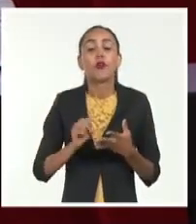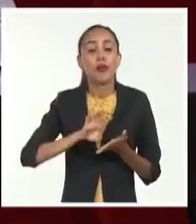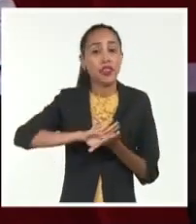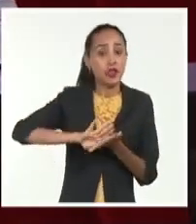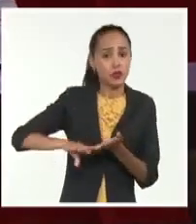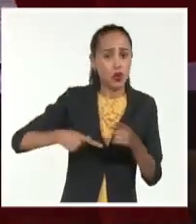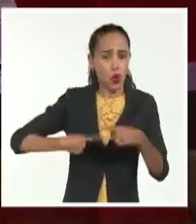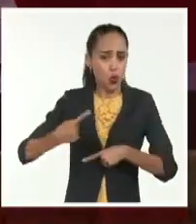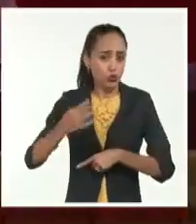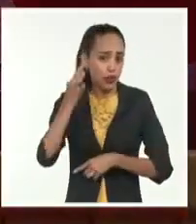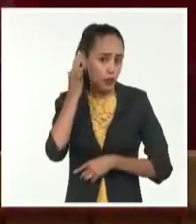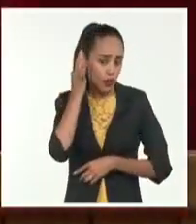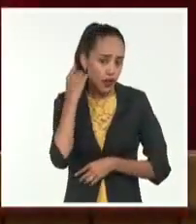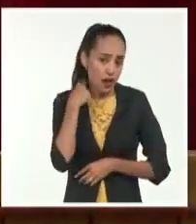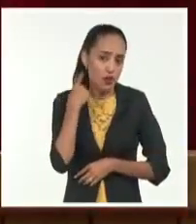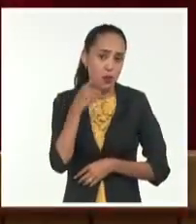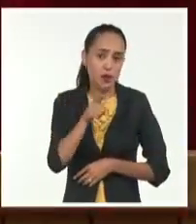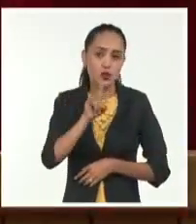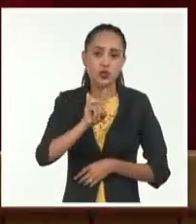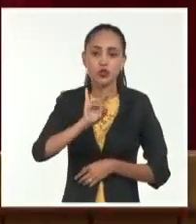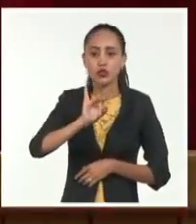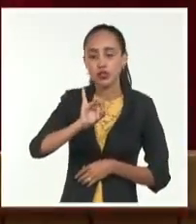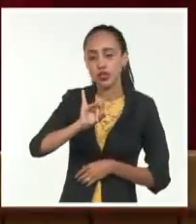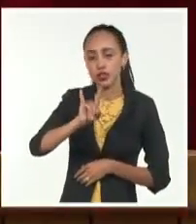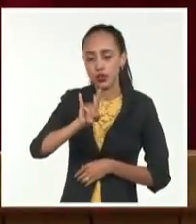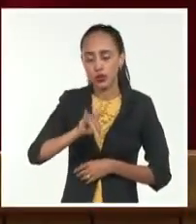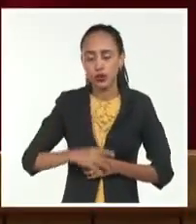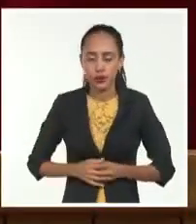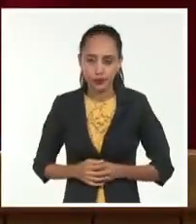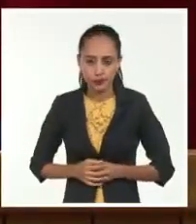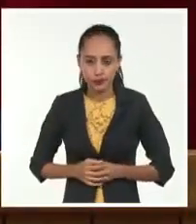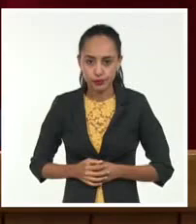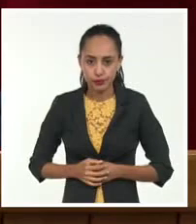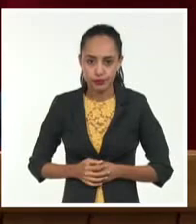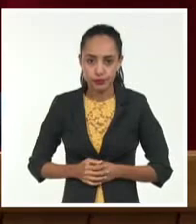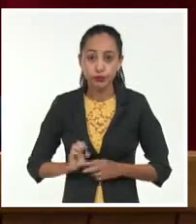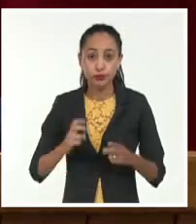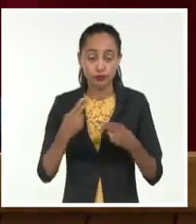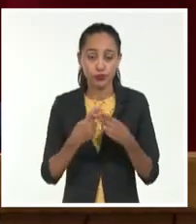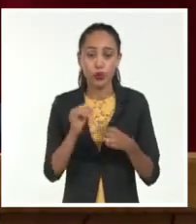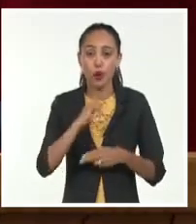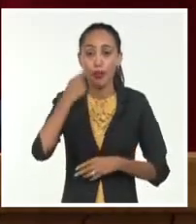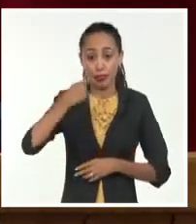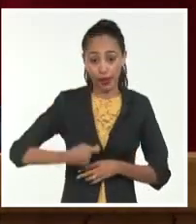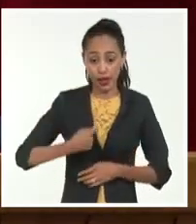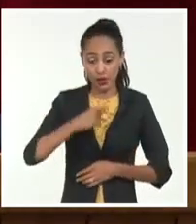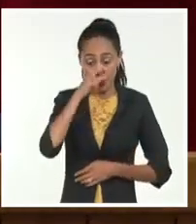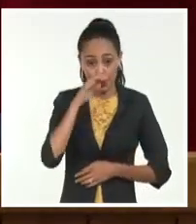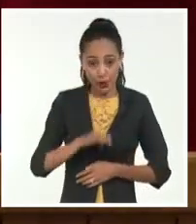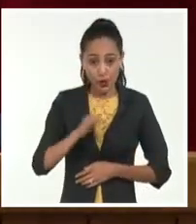contra la Mujer en 1979, la Convención sobre los Derechos del Niño en